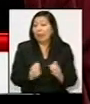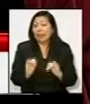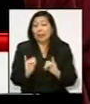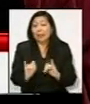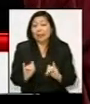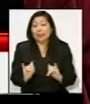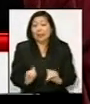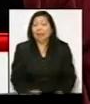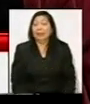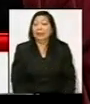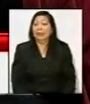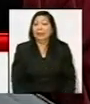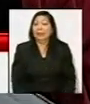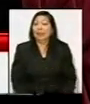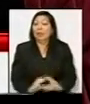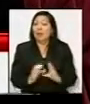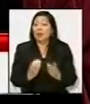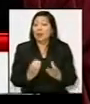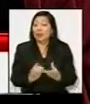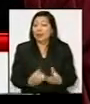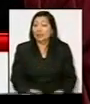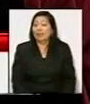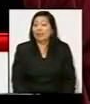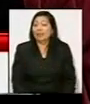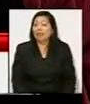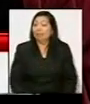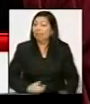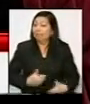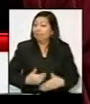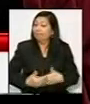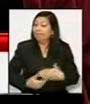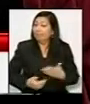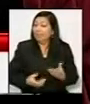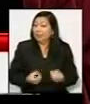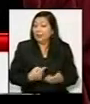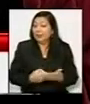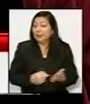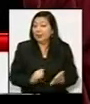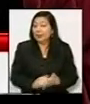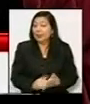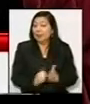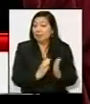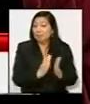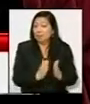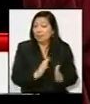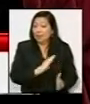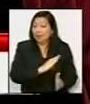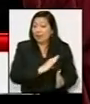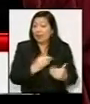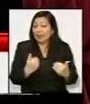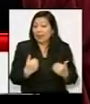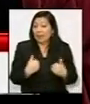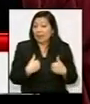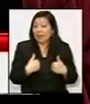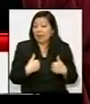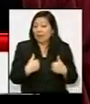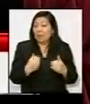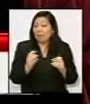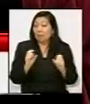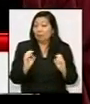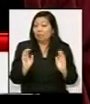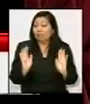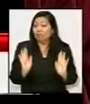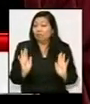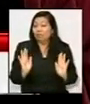dejarlo que la tipificación real congreso es ida porque en la medida que el fiscal tenga las manos sueltas para